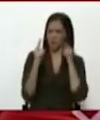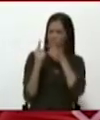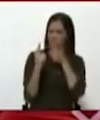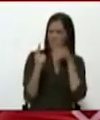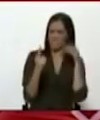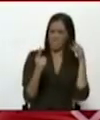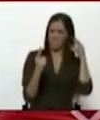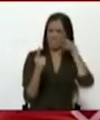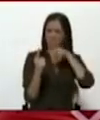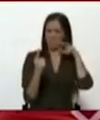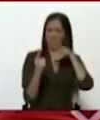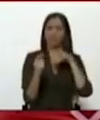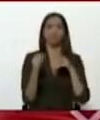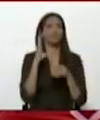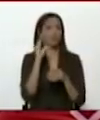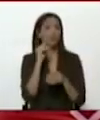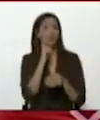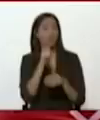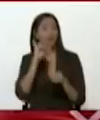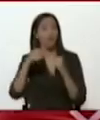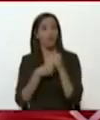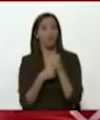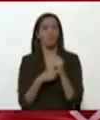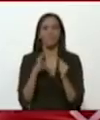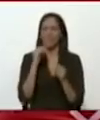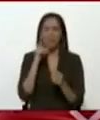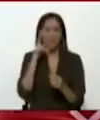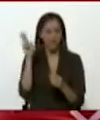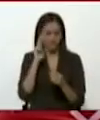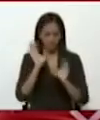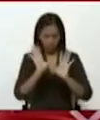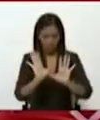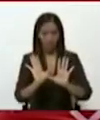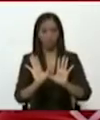muy mal de Guaidó. Que se habla mal de los venezolanos en este programa. Ya va.